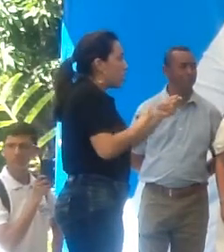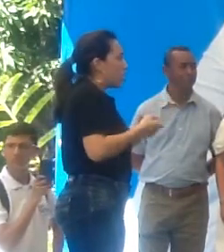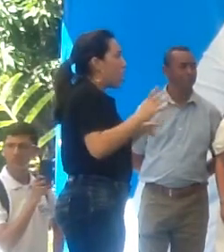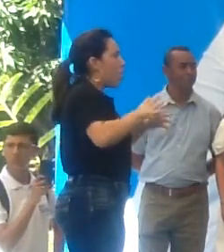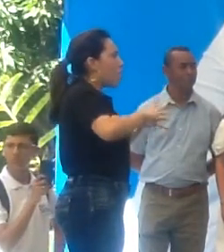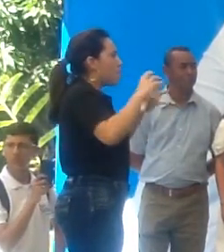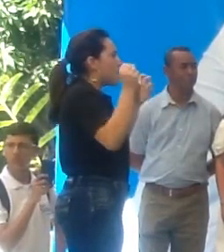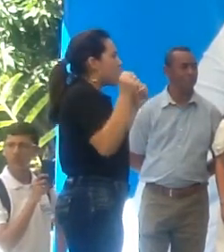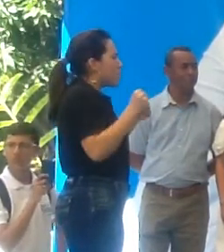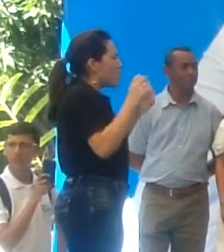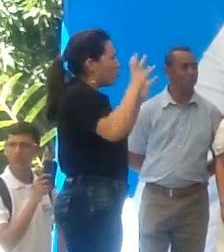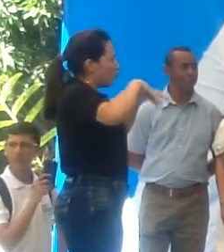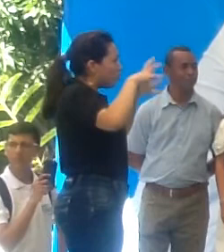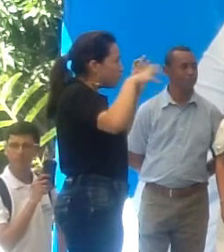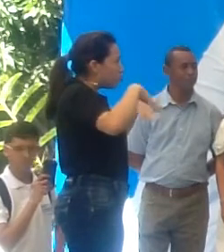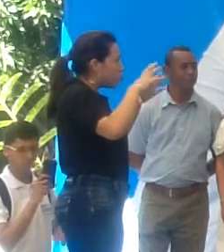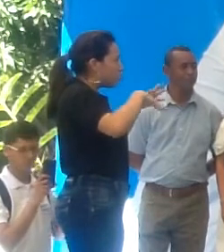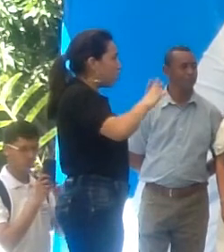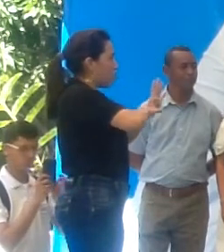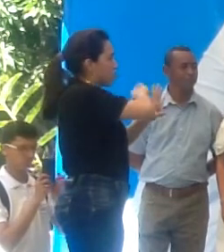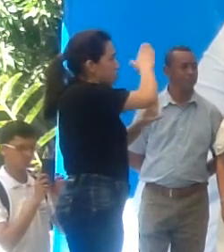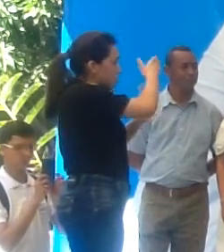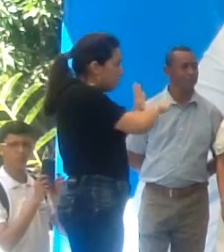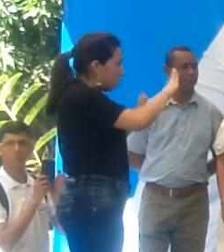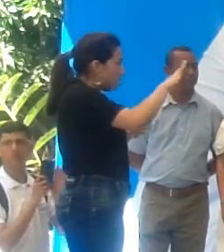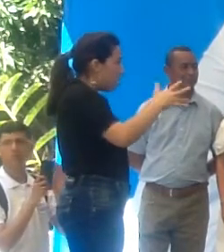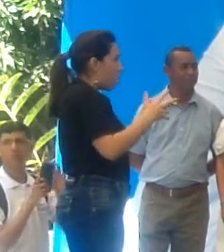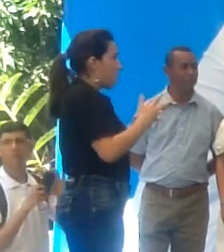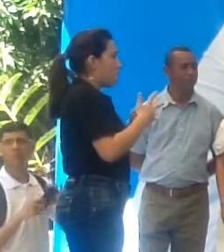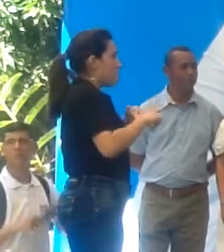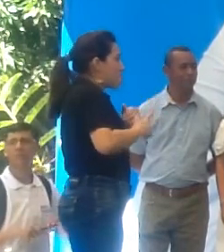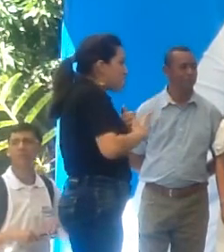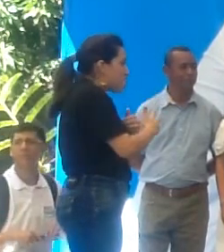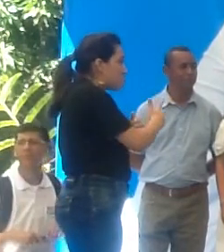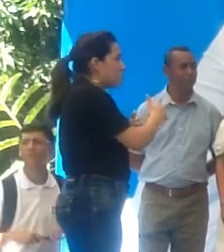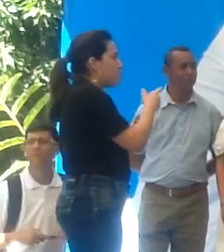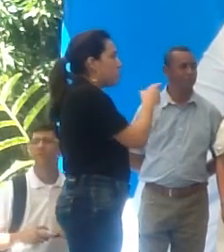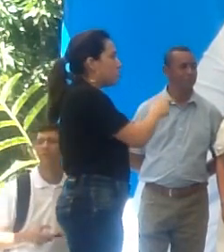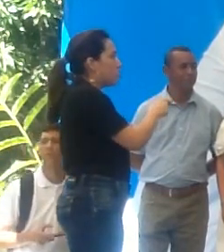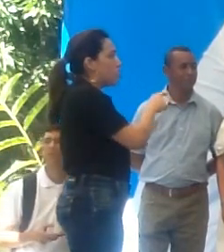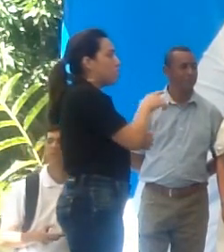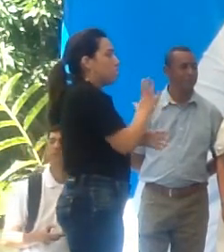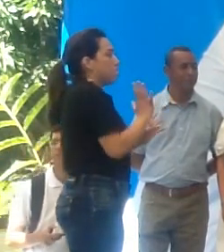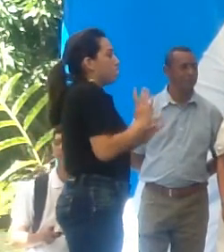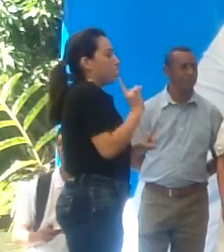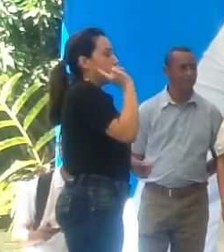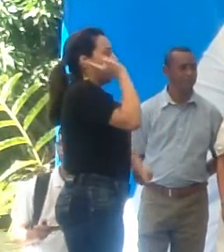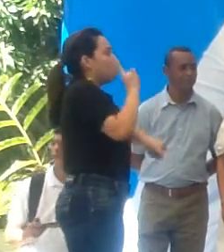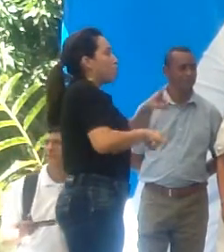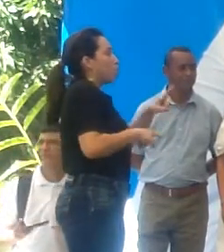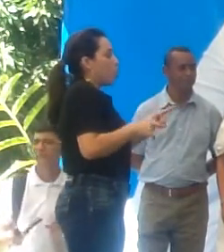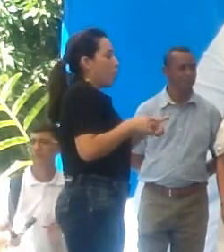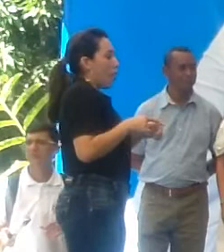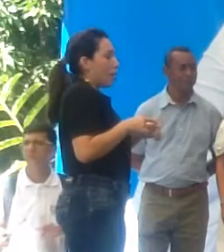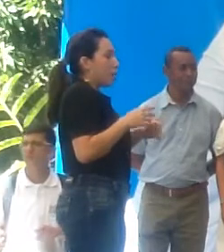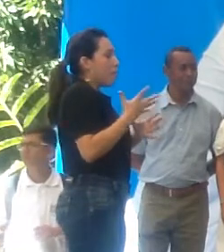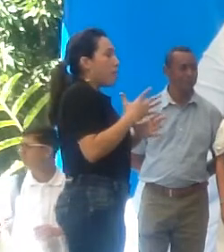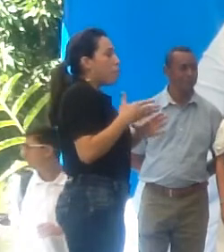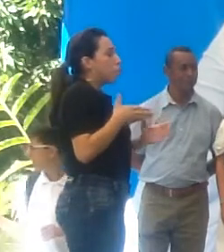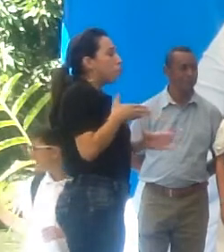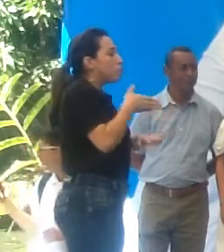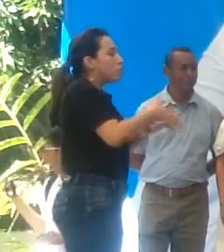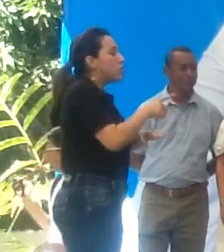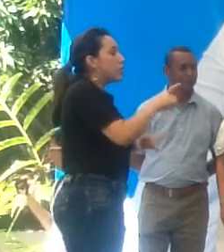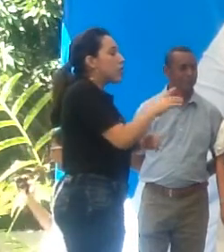que habitan en los corregimientos y en las veredas, en muchos municipios se quedan completamente incomunicados, sin tener